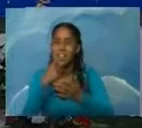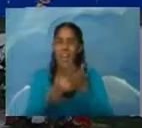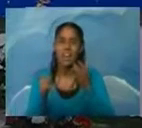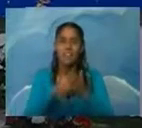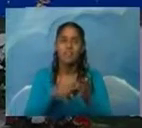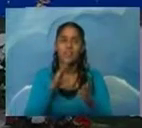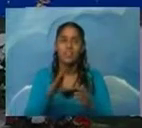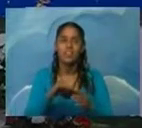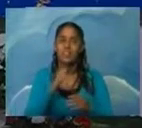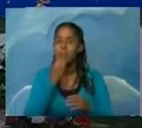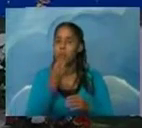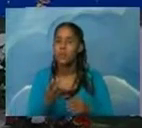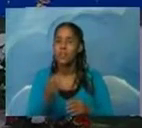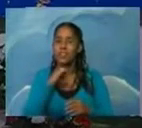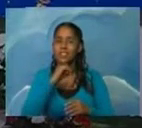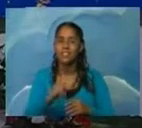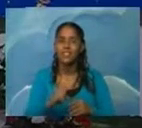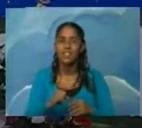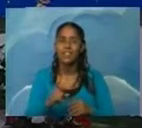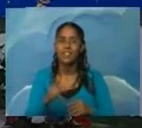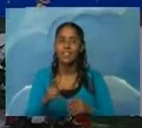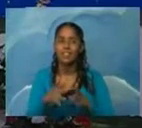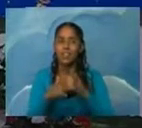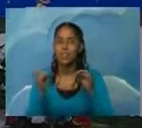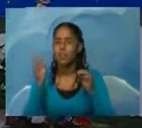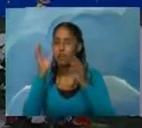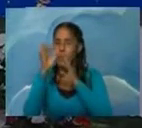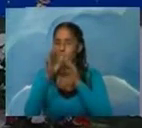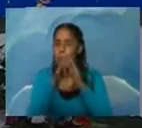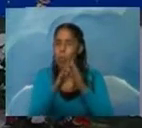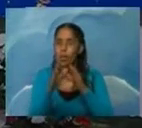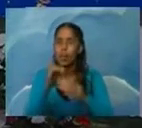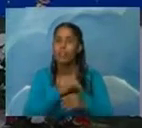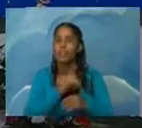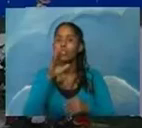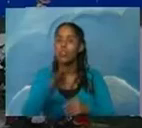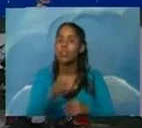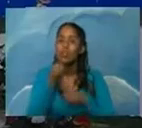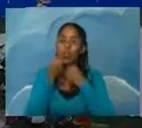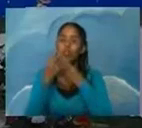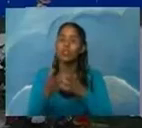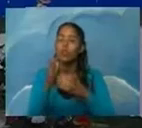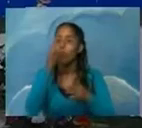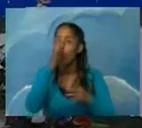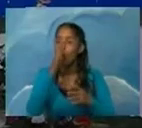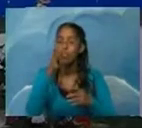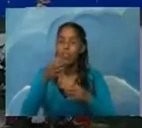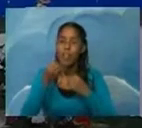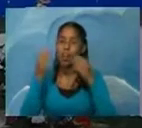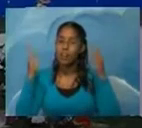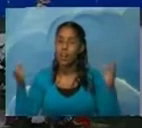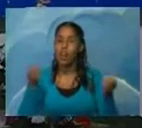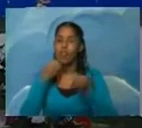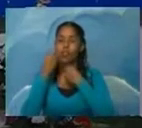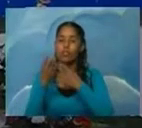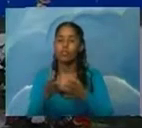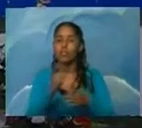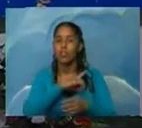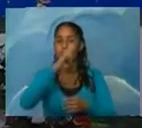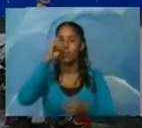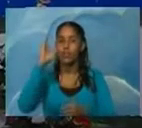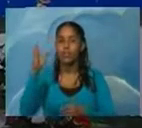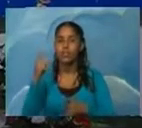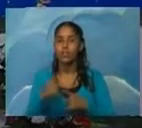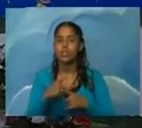Ah, bueno, entonces, o sea, prácticamente burlándose de lo que estaba diciendo el hermano, el gran consejo que venía de parte de Dios.